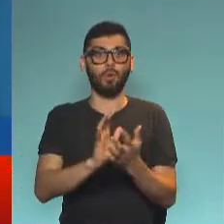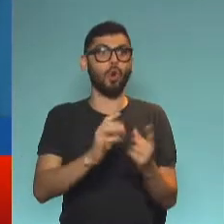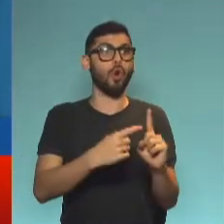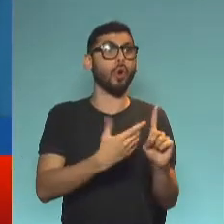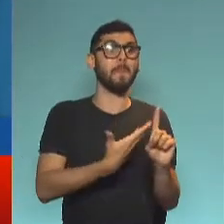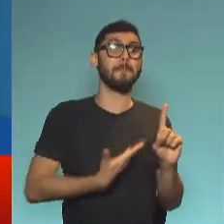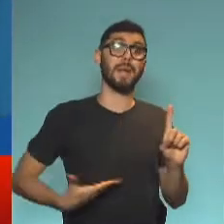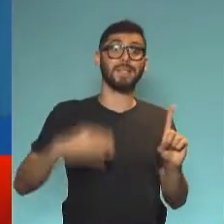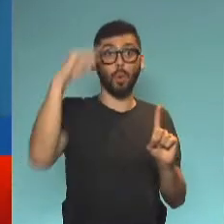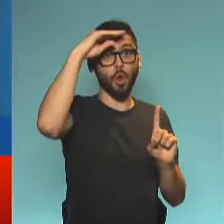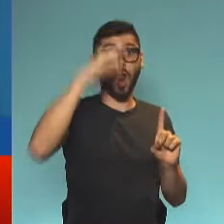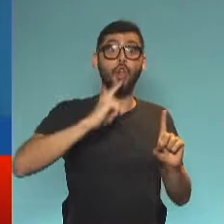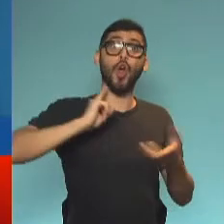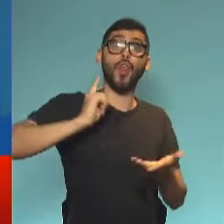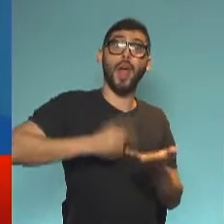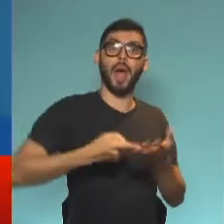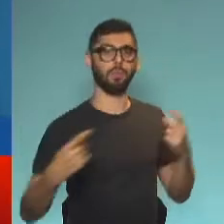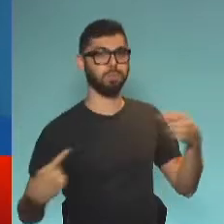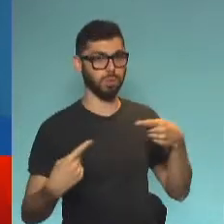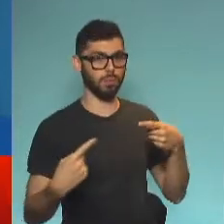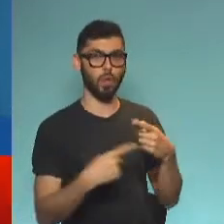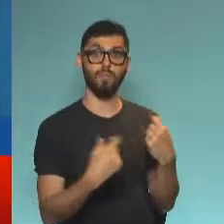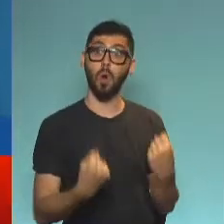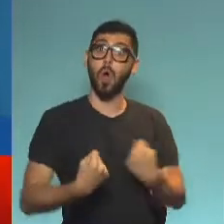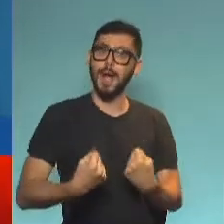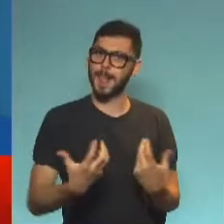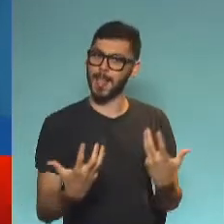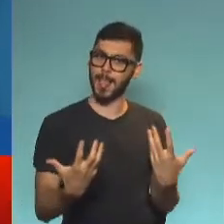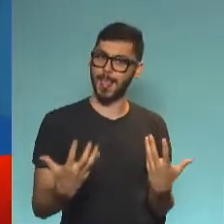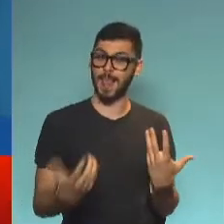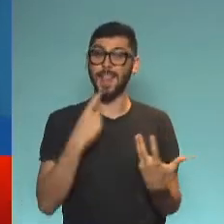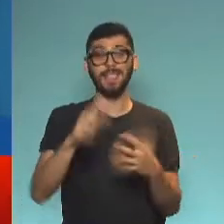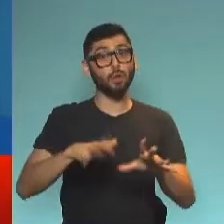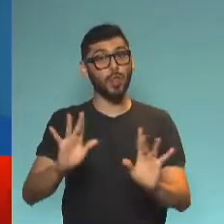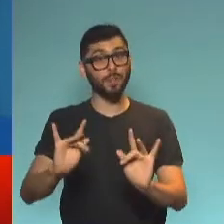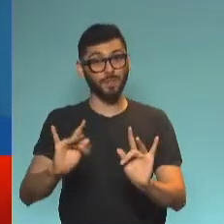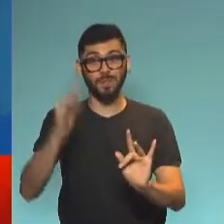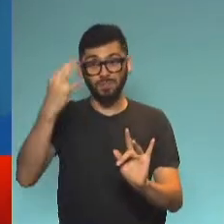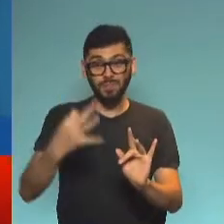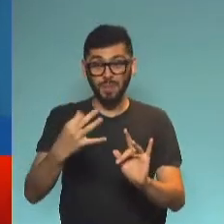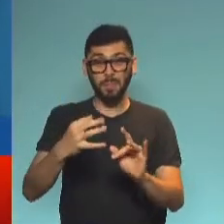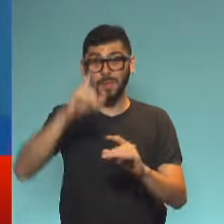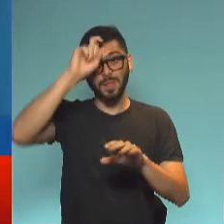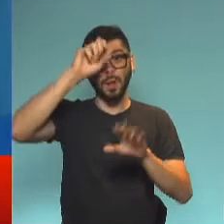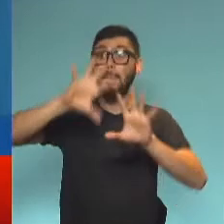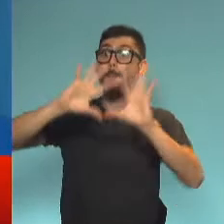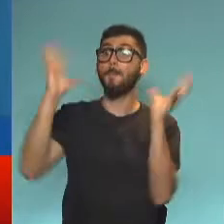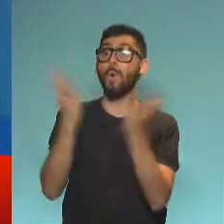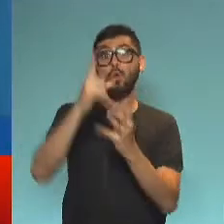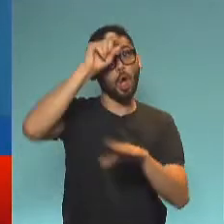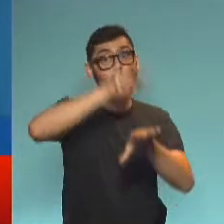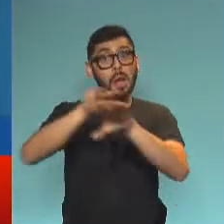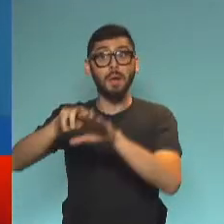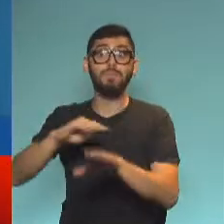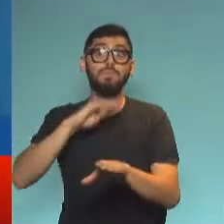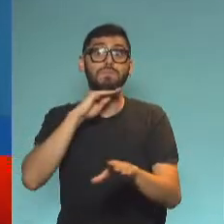también de Bolsonaro en eso. Y ahí vemos la situación, cuando hablamos de la situación es crítica en ese país, estamos diciendo que es el tercero en número de camas a nivel del mundo y el segundo